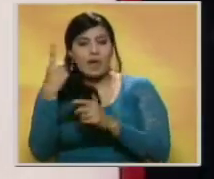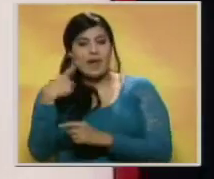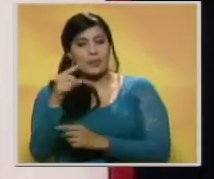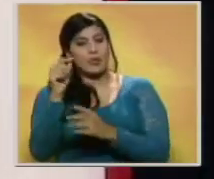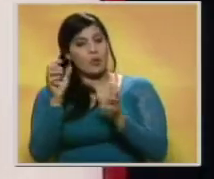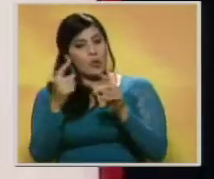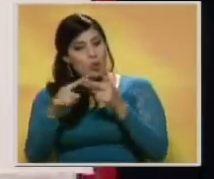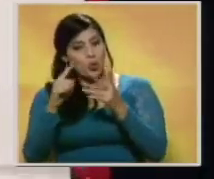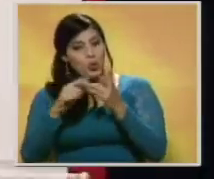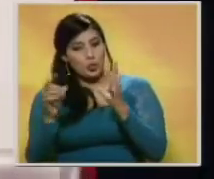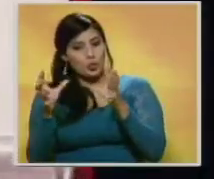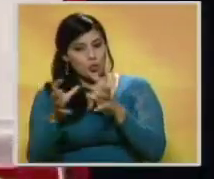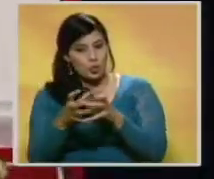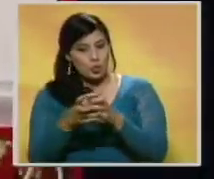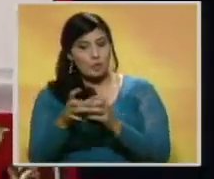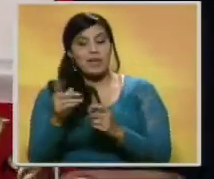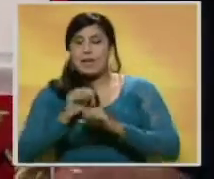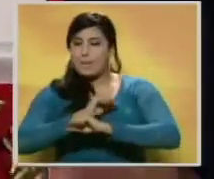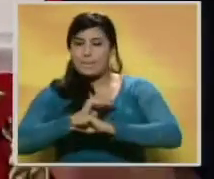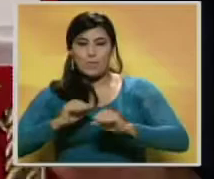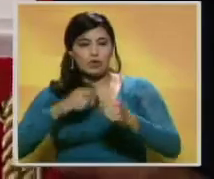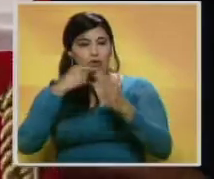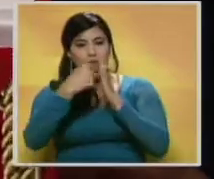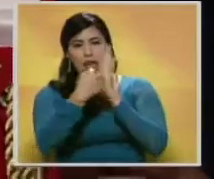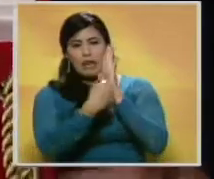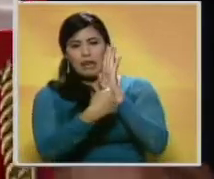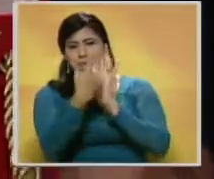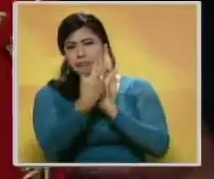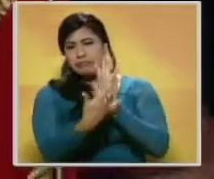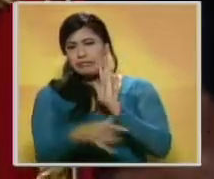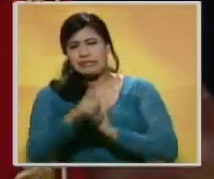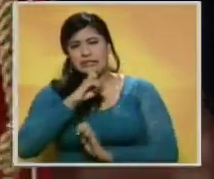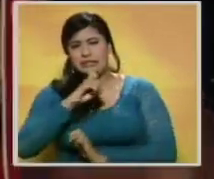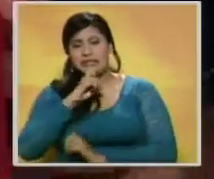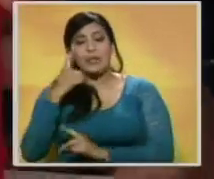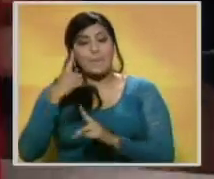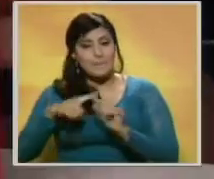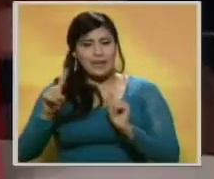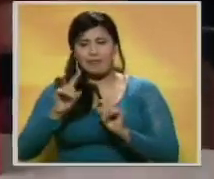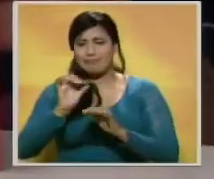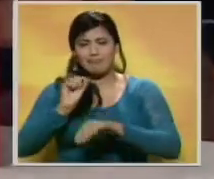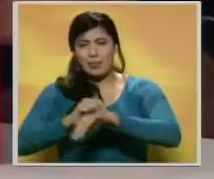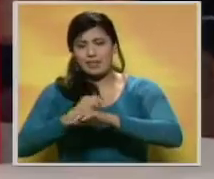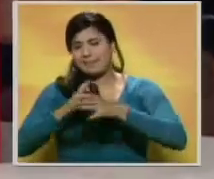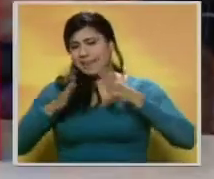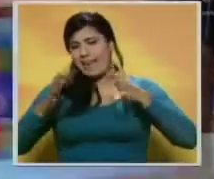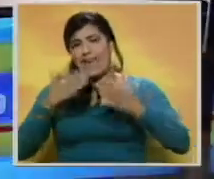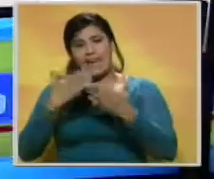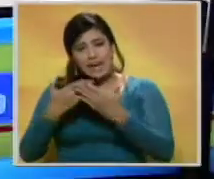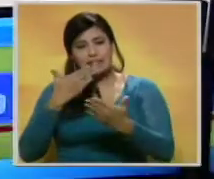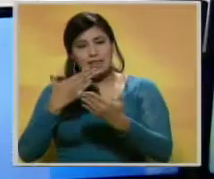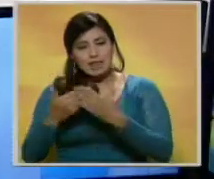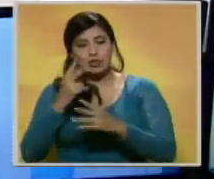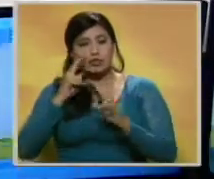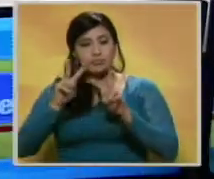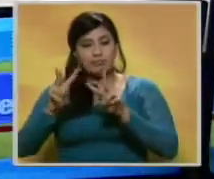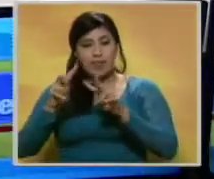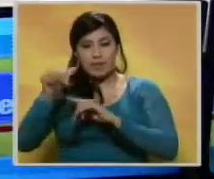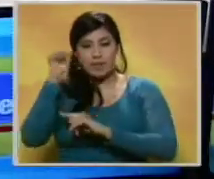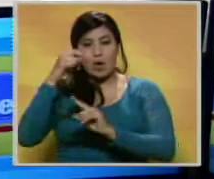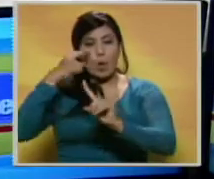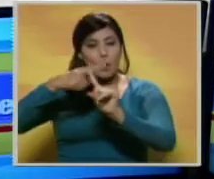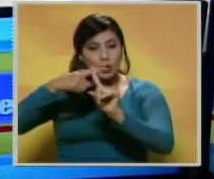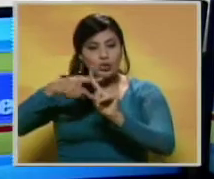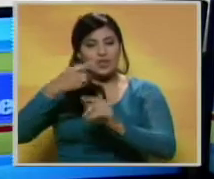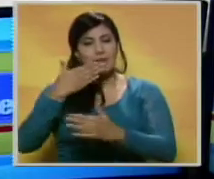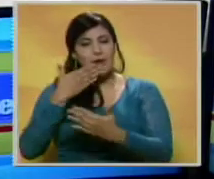Escobar, mi auxiliadora Giovanni, imposible nombrarlos a todos. Un gran momento y son las cosas que uno agradece. Uno siempre debe mirar hacia atrás en positivo,